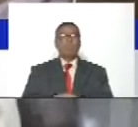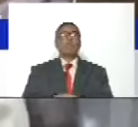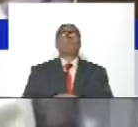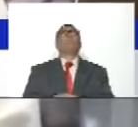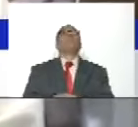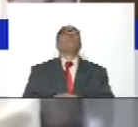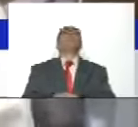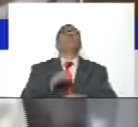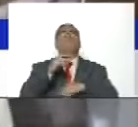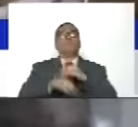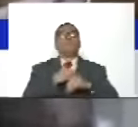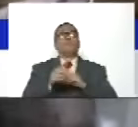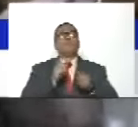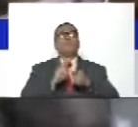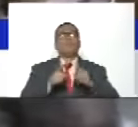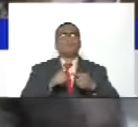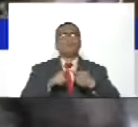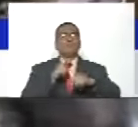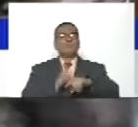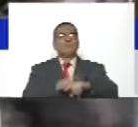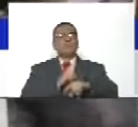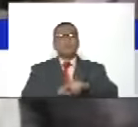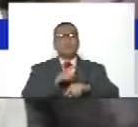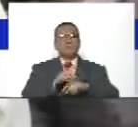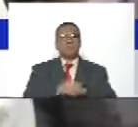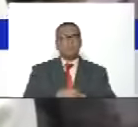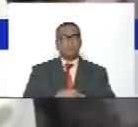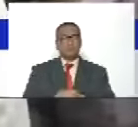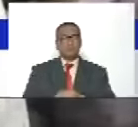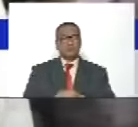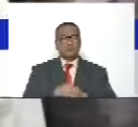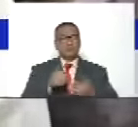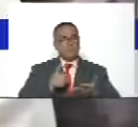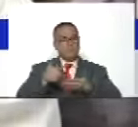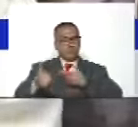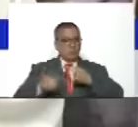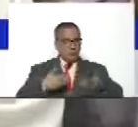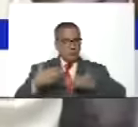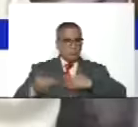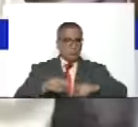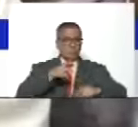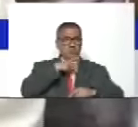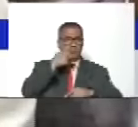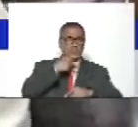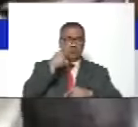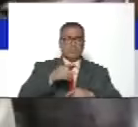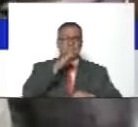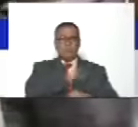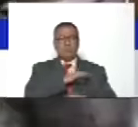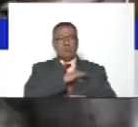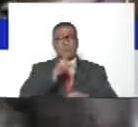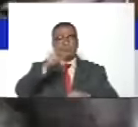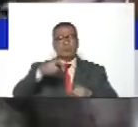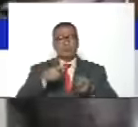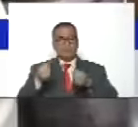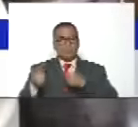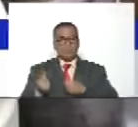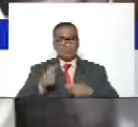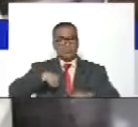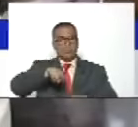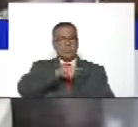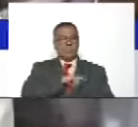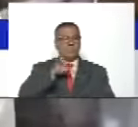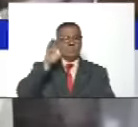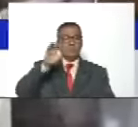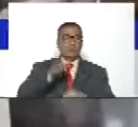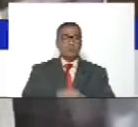Entonces, se han dado varias situaciones de cooperación política, social y económica a nuestro